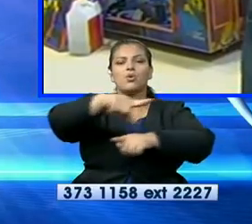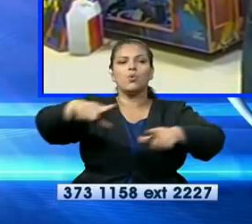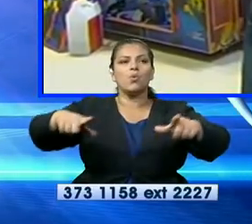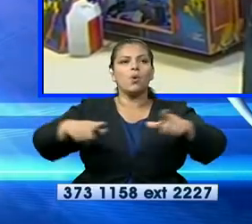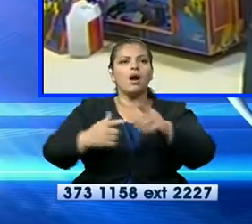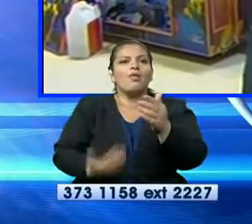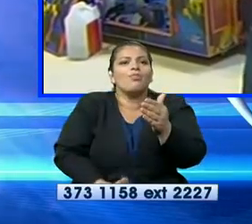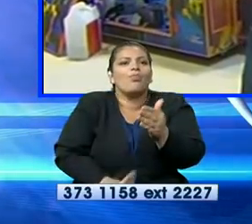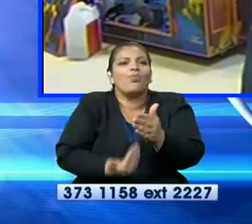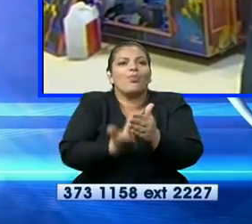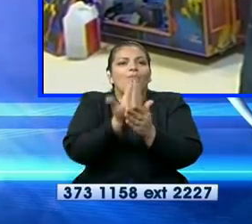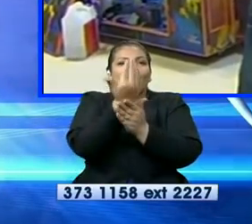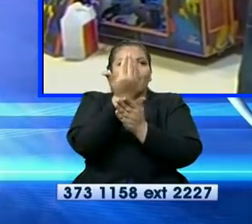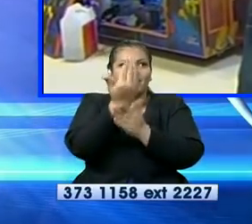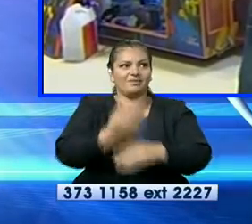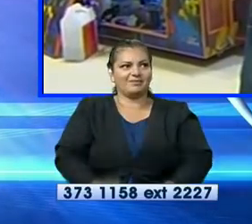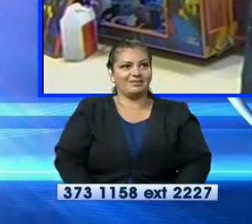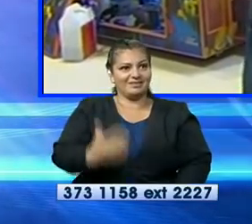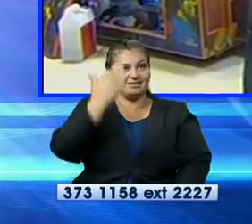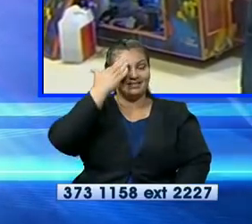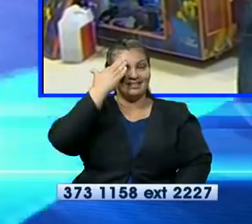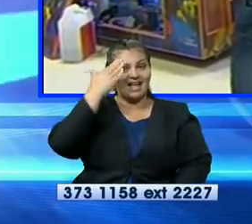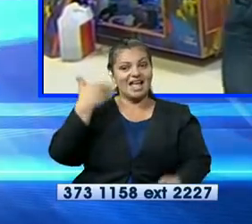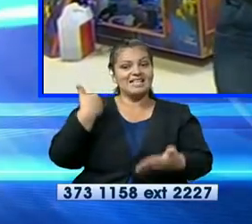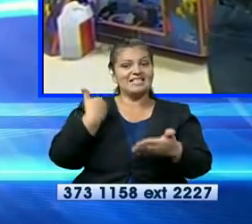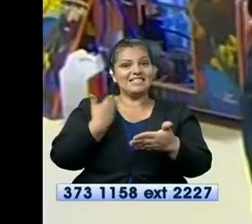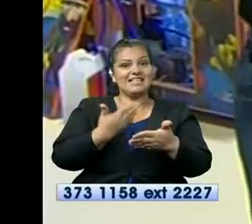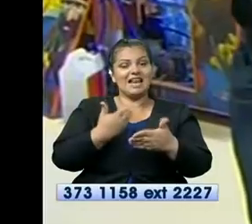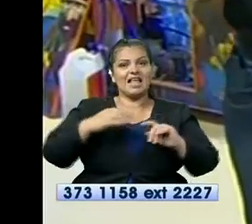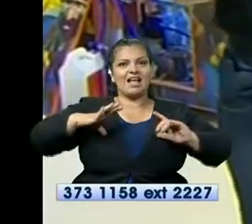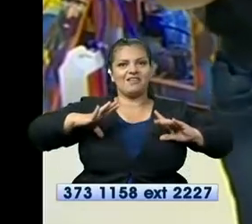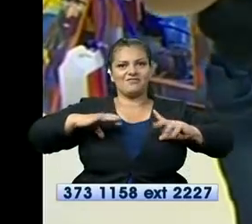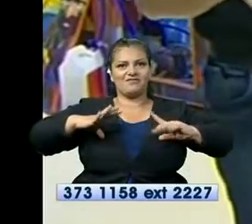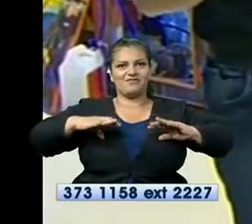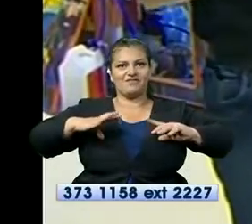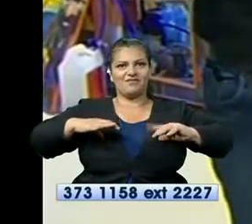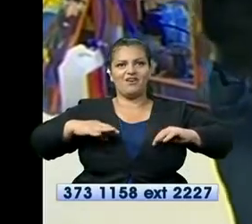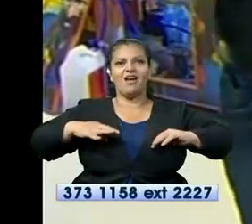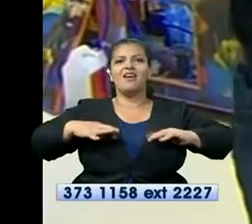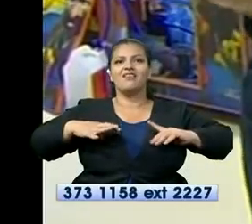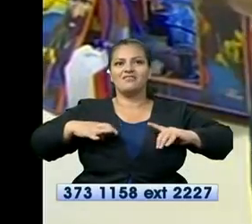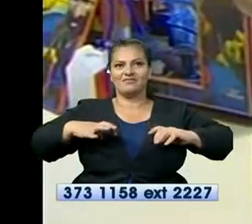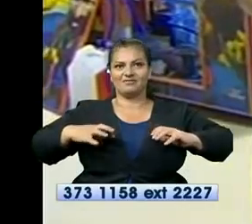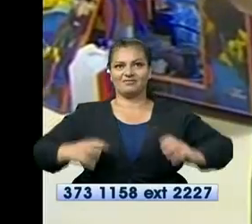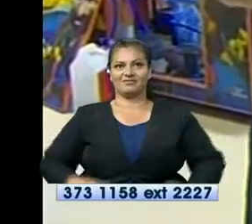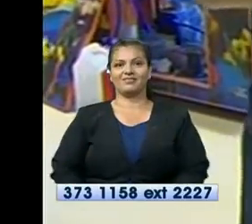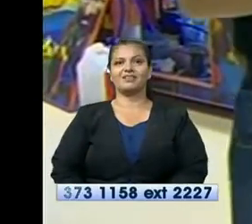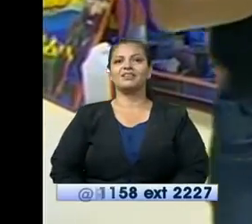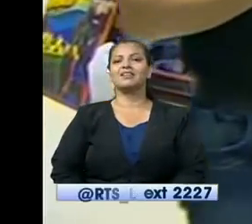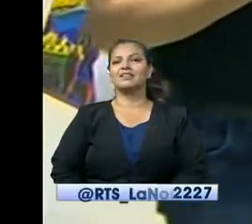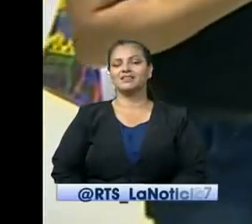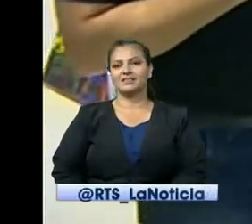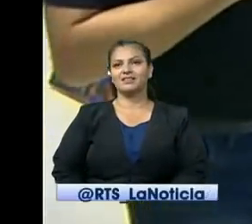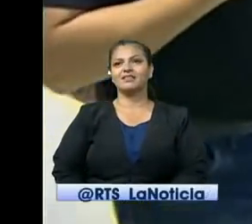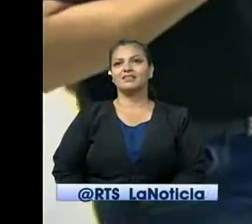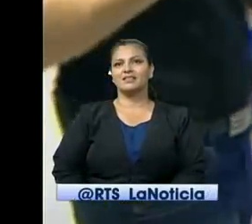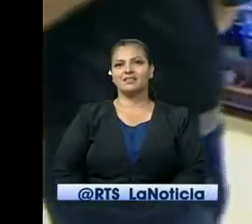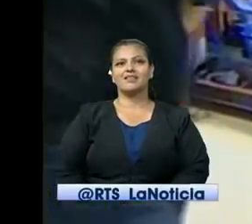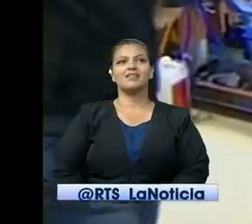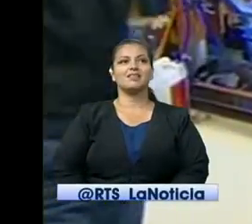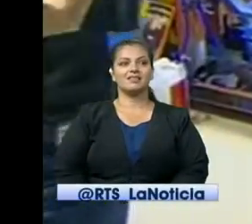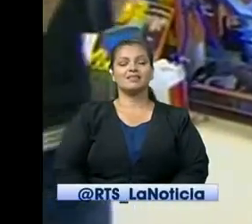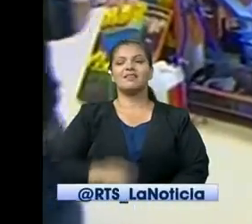divertirse en este feriado venidero del 2 y 3 de noviembre se trata de safari park una área de